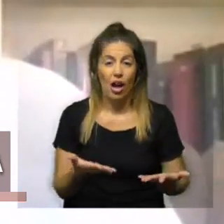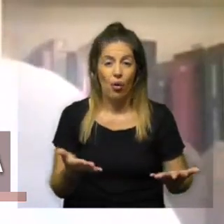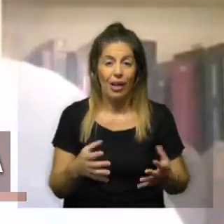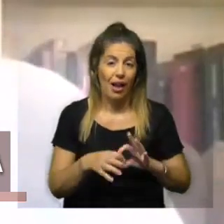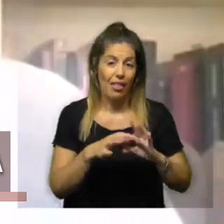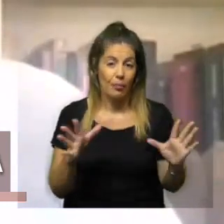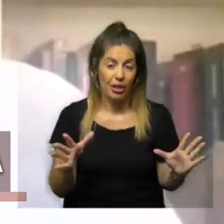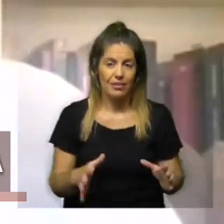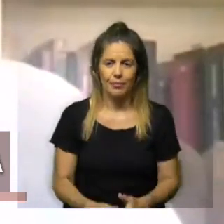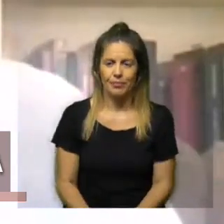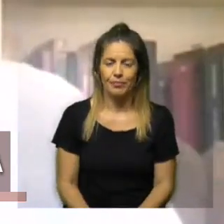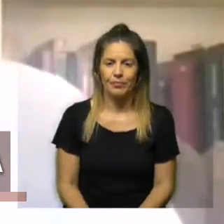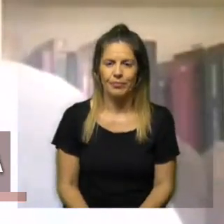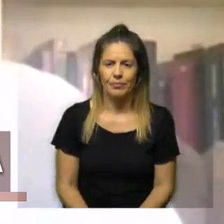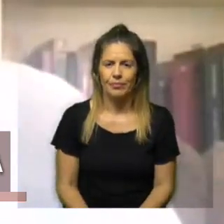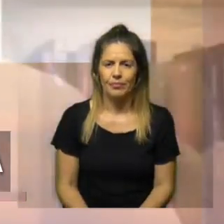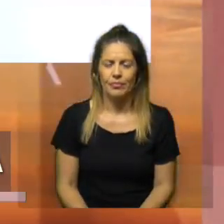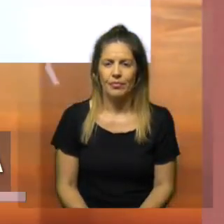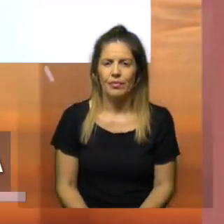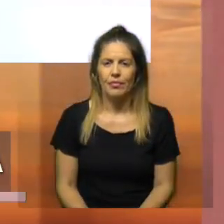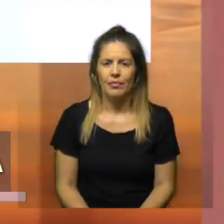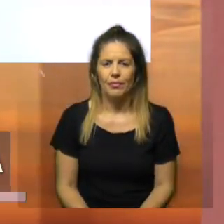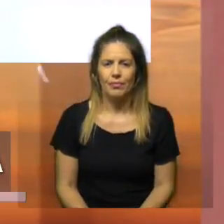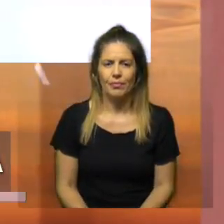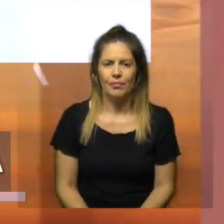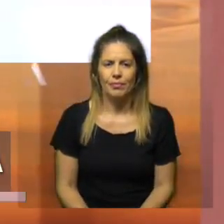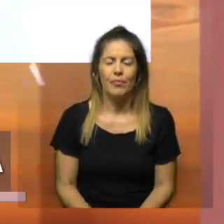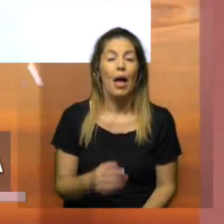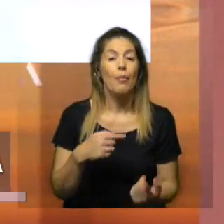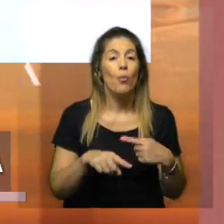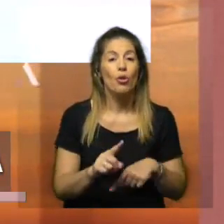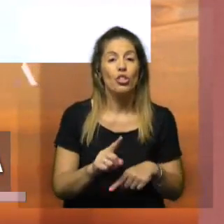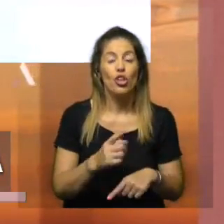democracia. A propósito de esto que decía Camilo, Mauri,